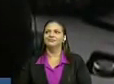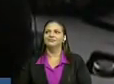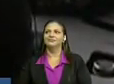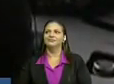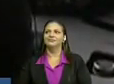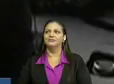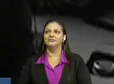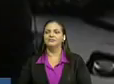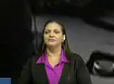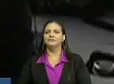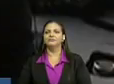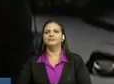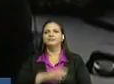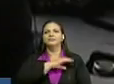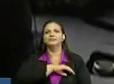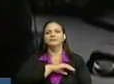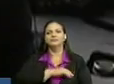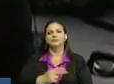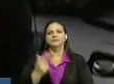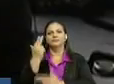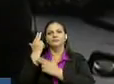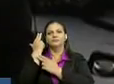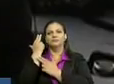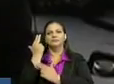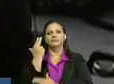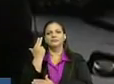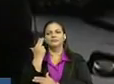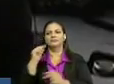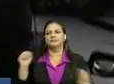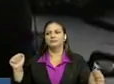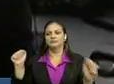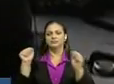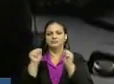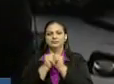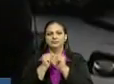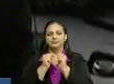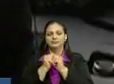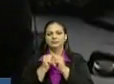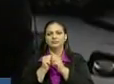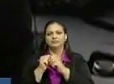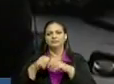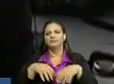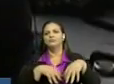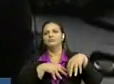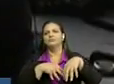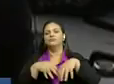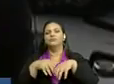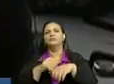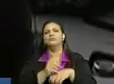Efectivos del ejército y de la policía destruyeron una plantación de coca y un laboratorio de refinamiento